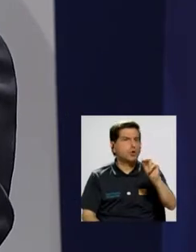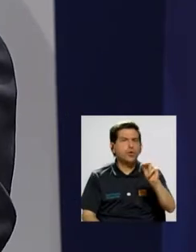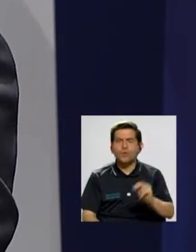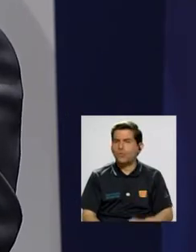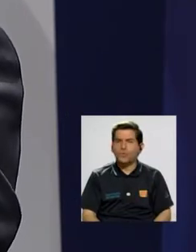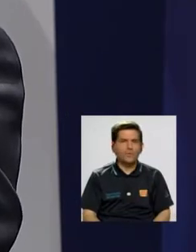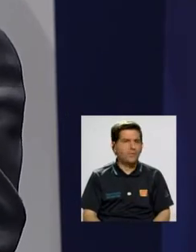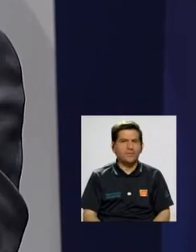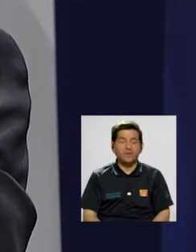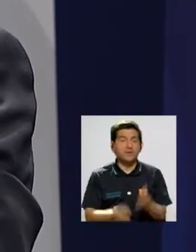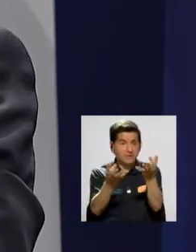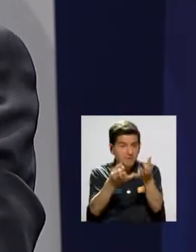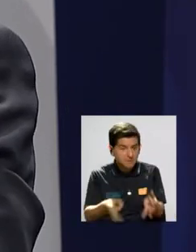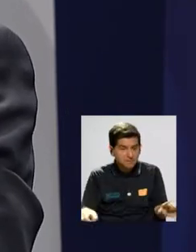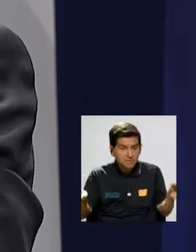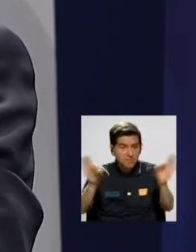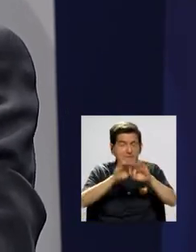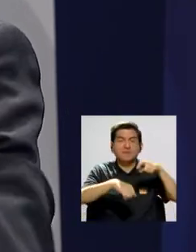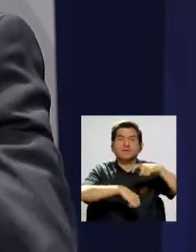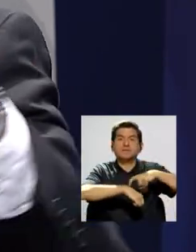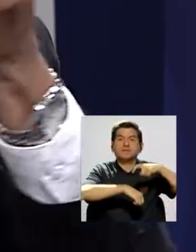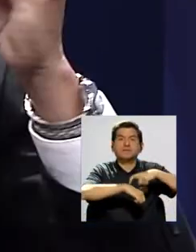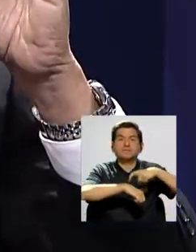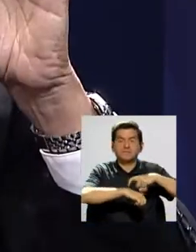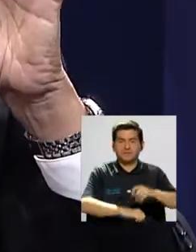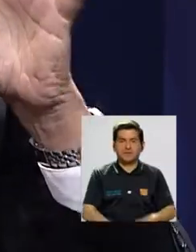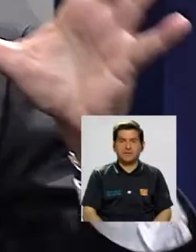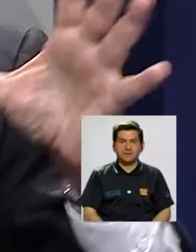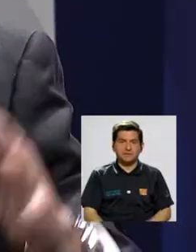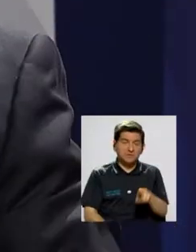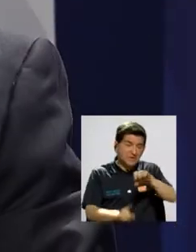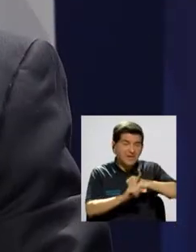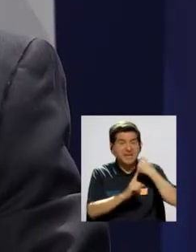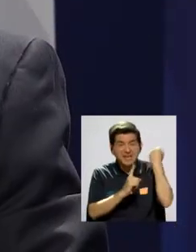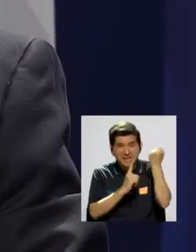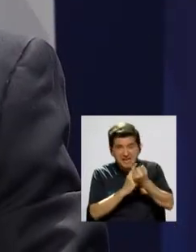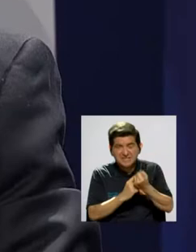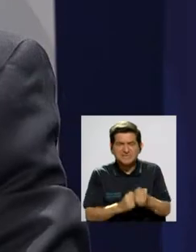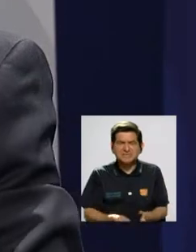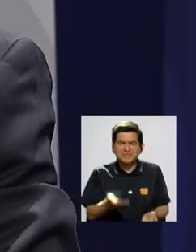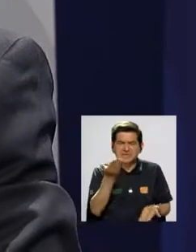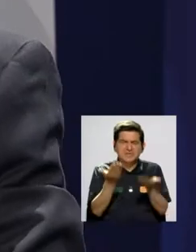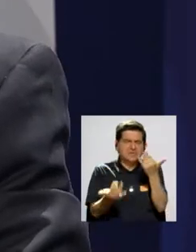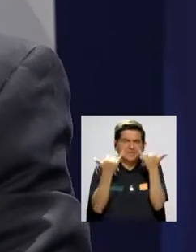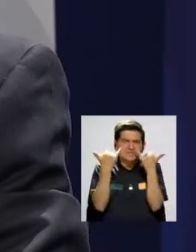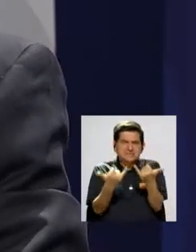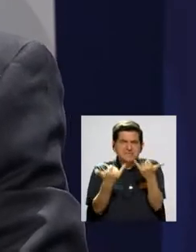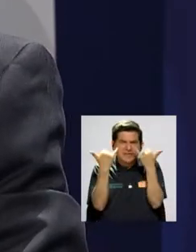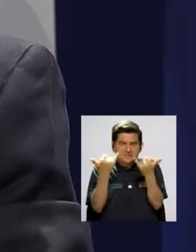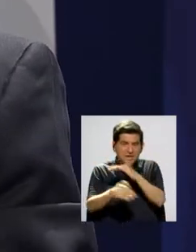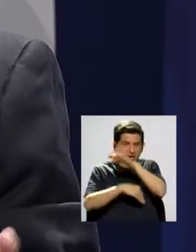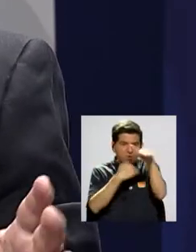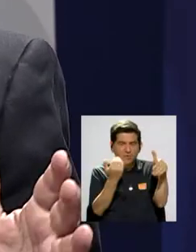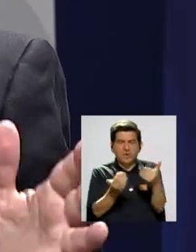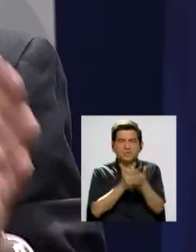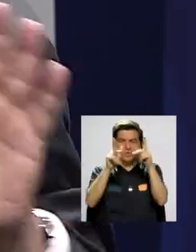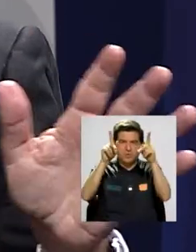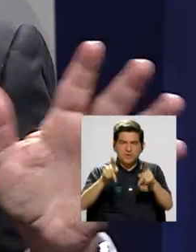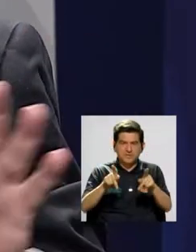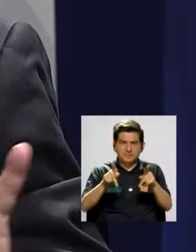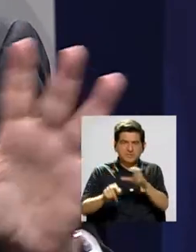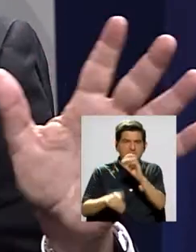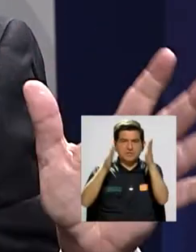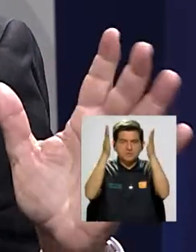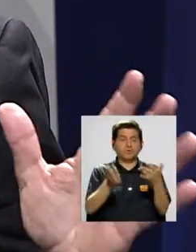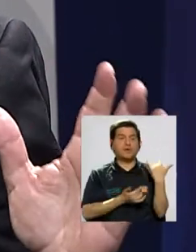tiene la enorme importancia que en medio de ese encuadre que domina hoy lo que todos los costarricenses con mucha